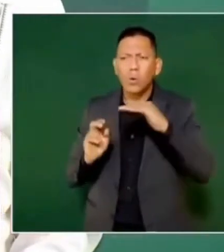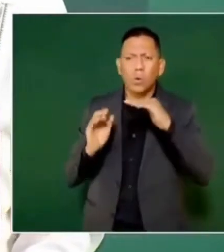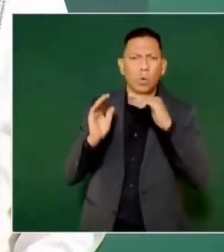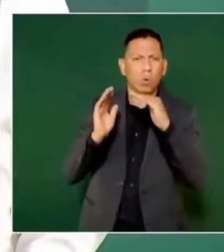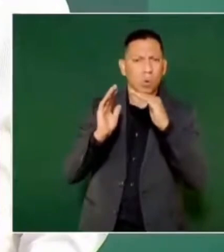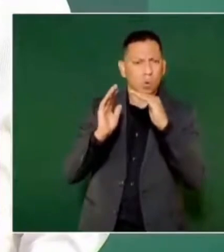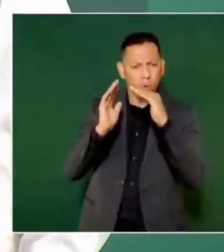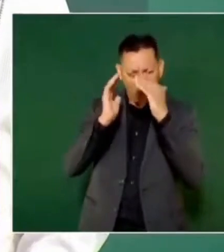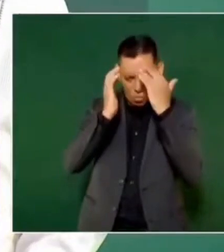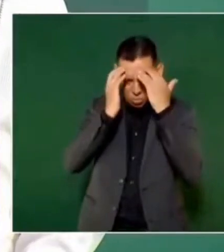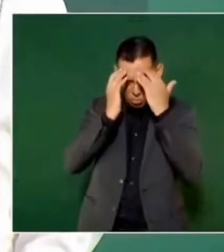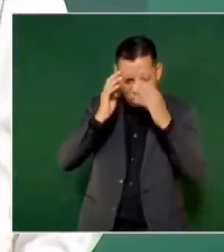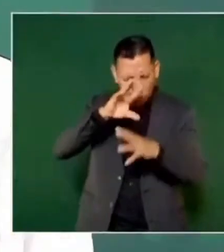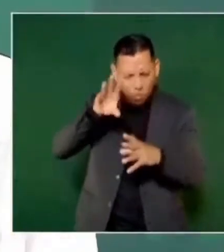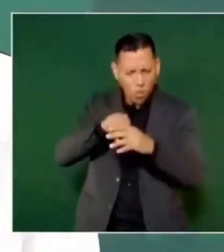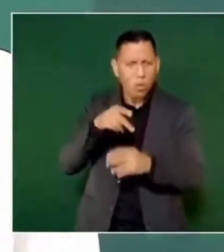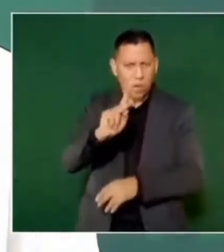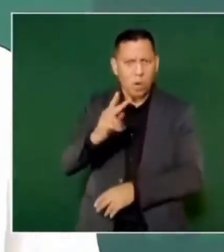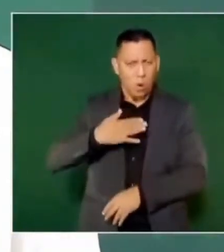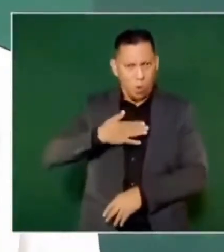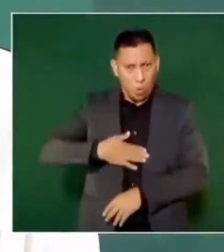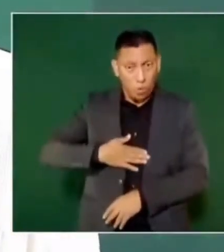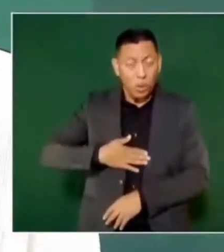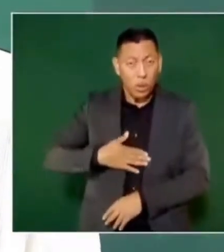pues hacer justicia